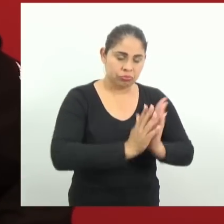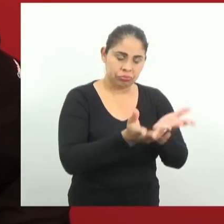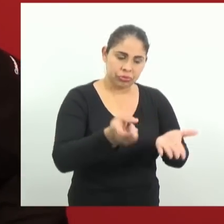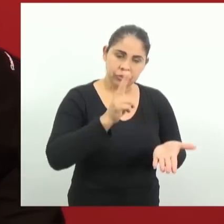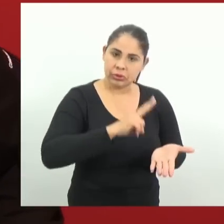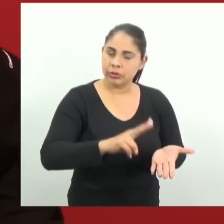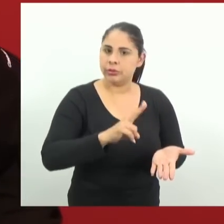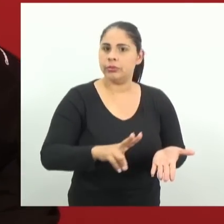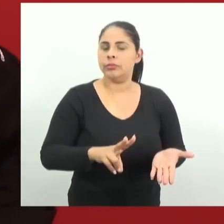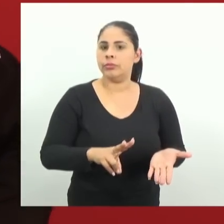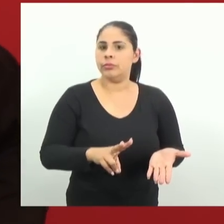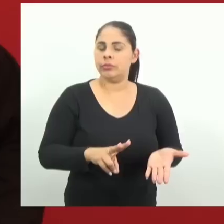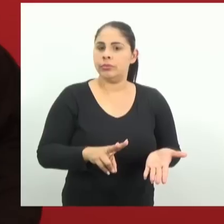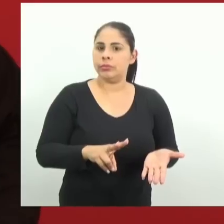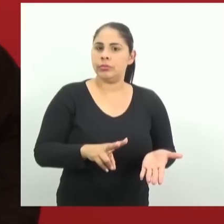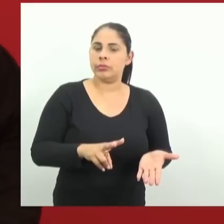Y quiero hacer